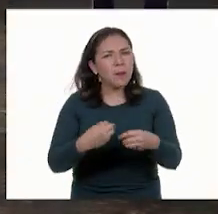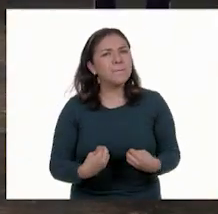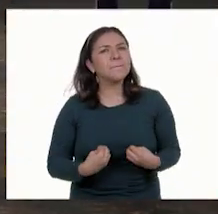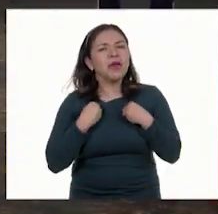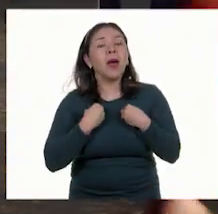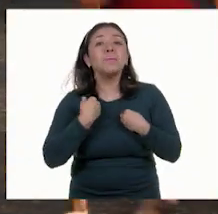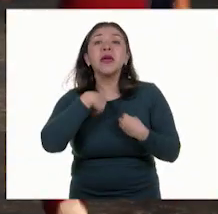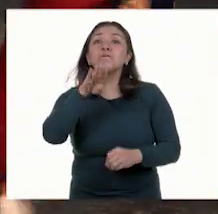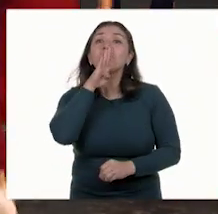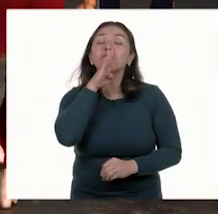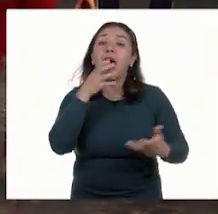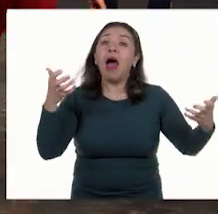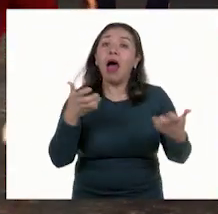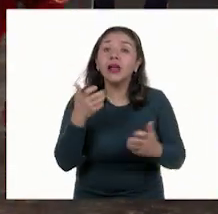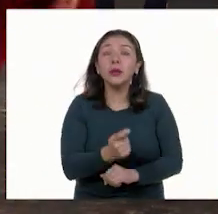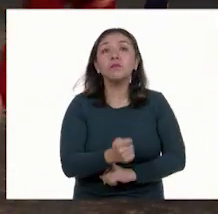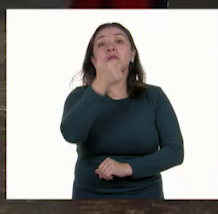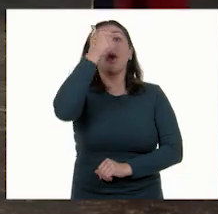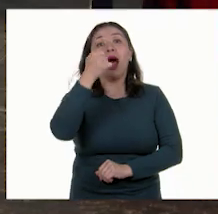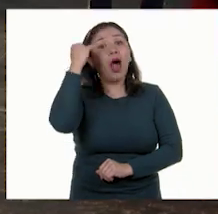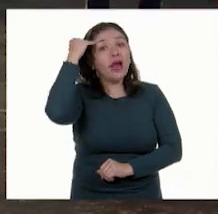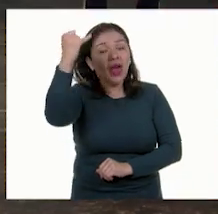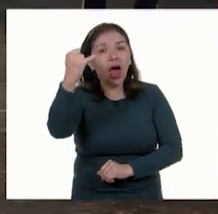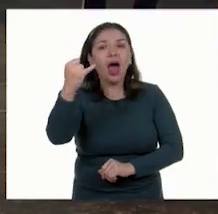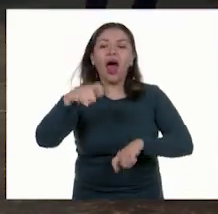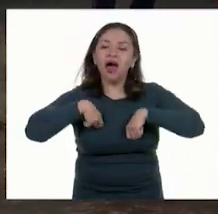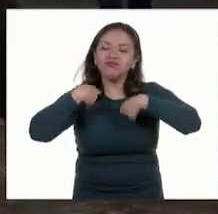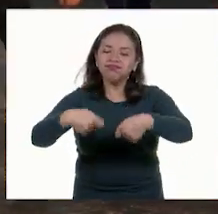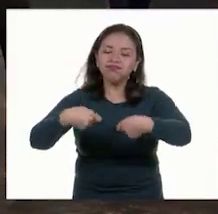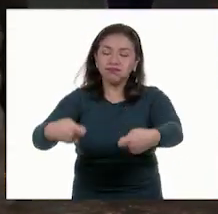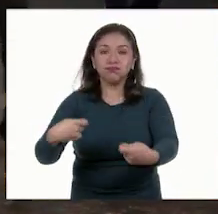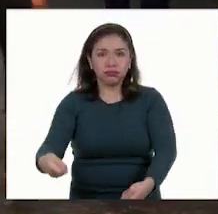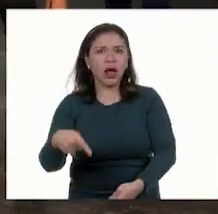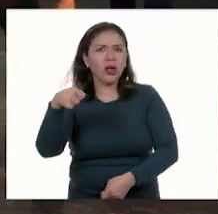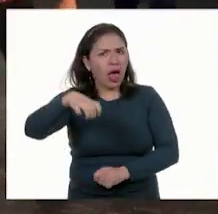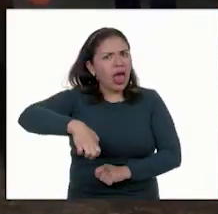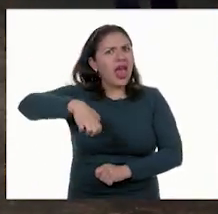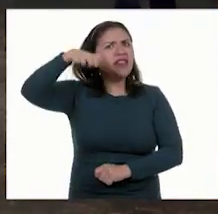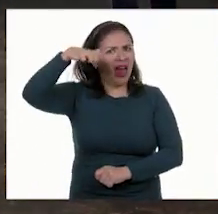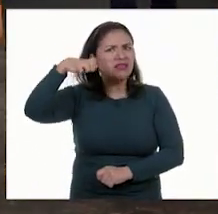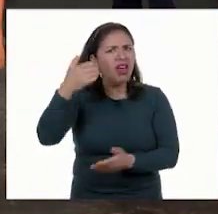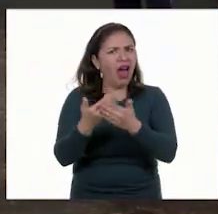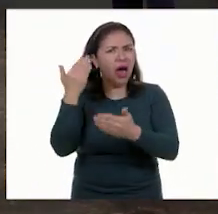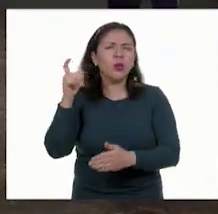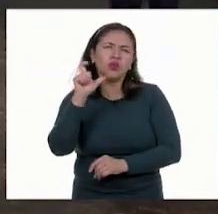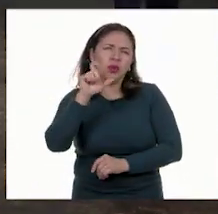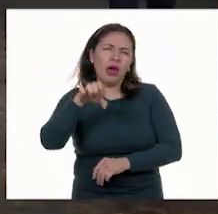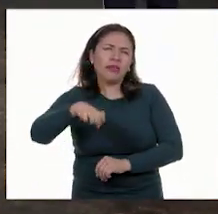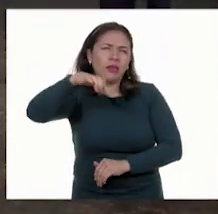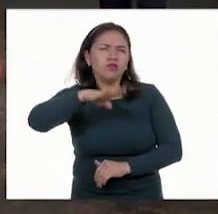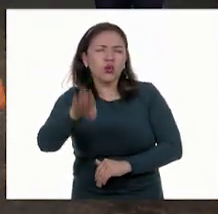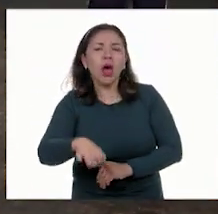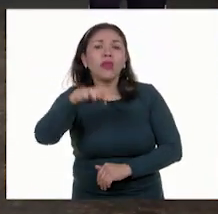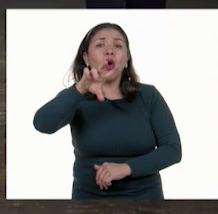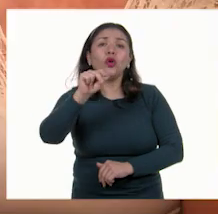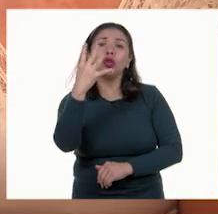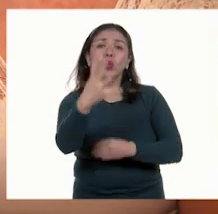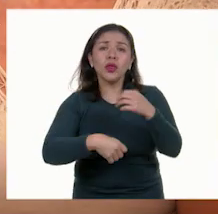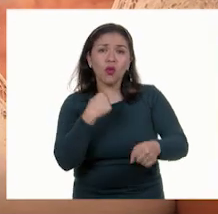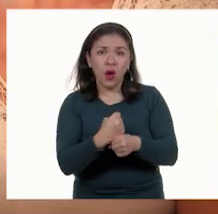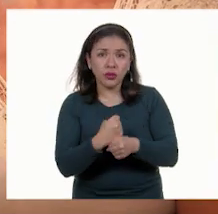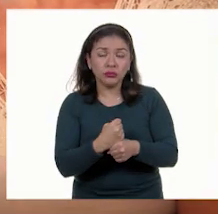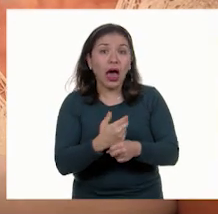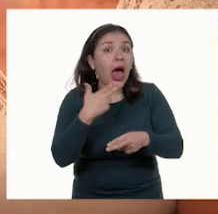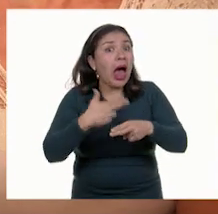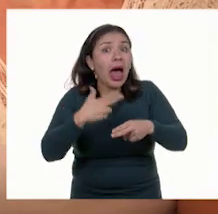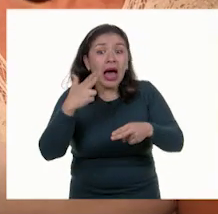lo que mi mamá hizo, que para mí, a pesar de su edad cuando falleció, tenía 84 años, hasta